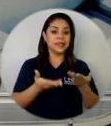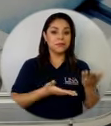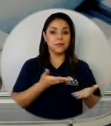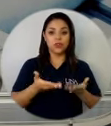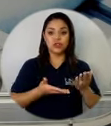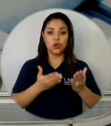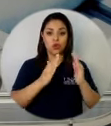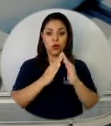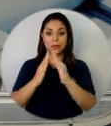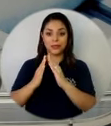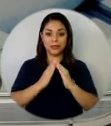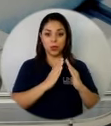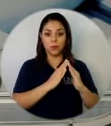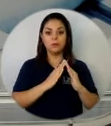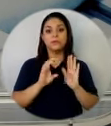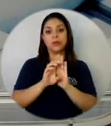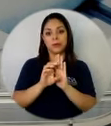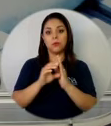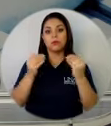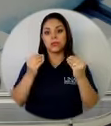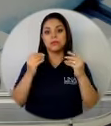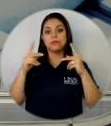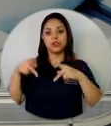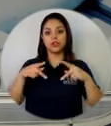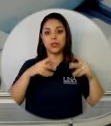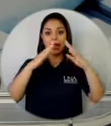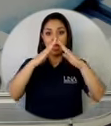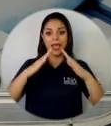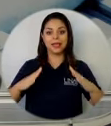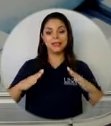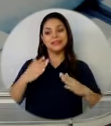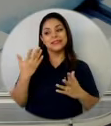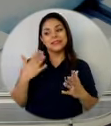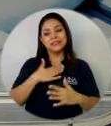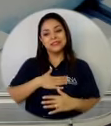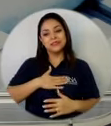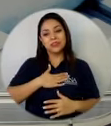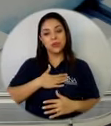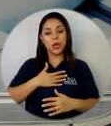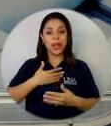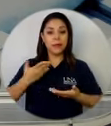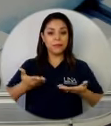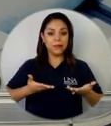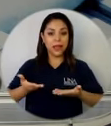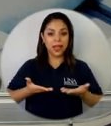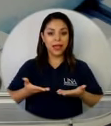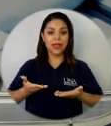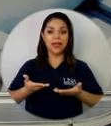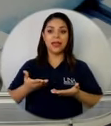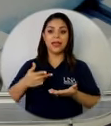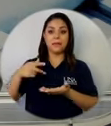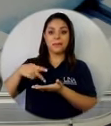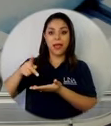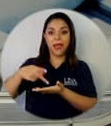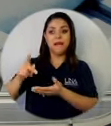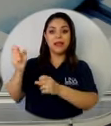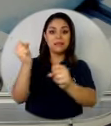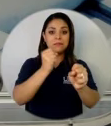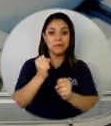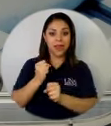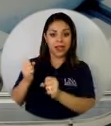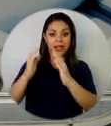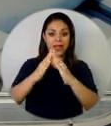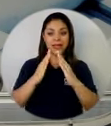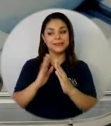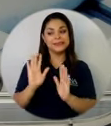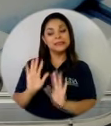hogares ante la caída del ingreso tuvieron que despedir ese servicio, ¿verdad?, que pagaban. Entonces, las mujeres que